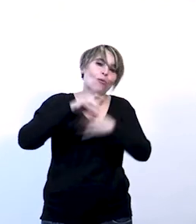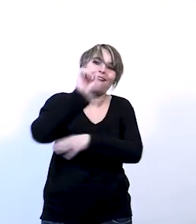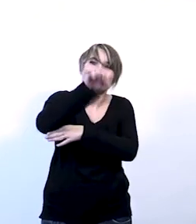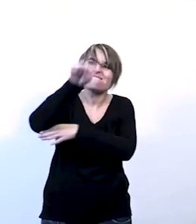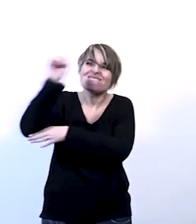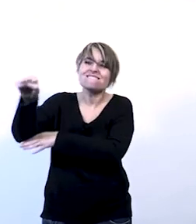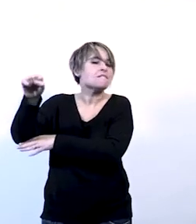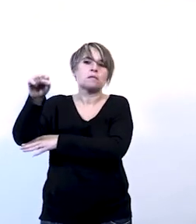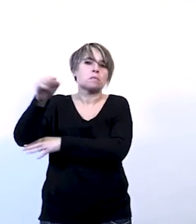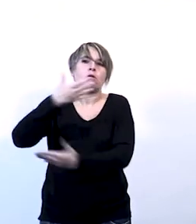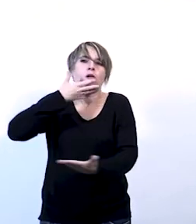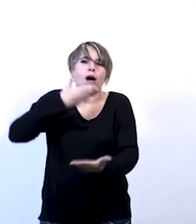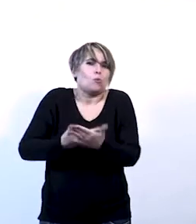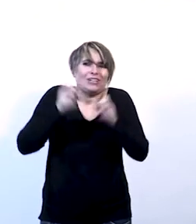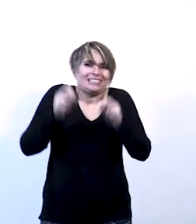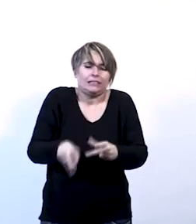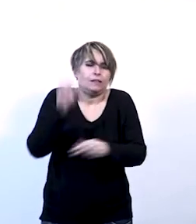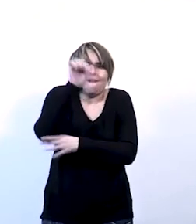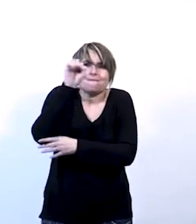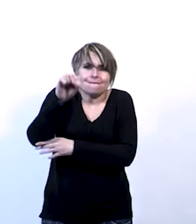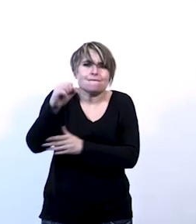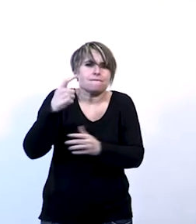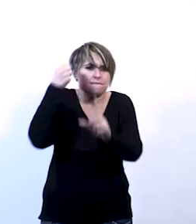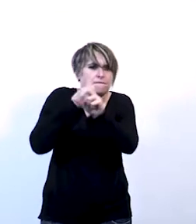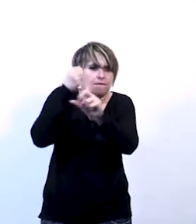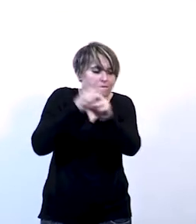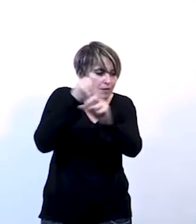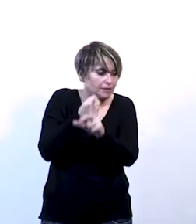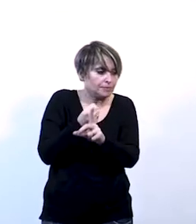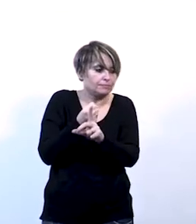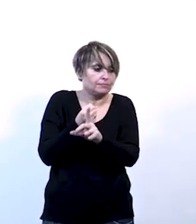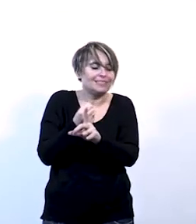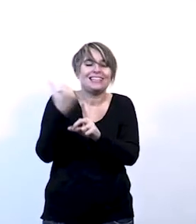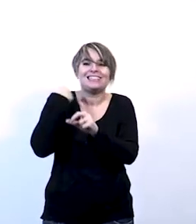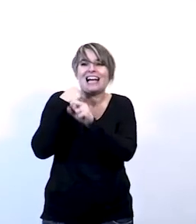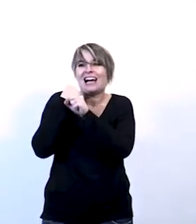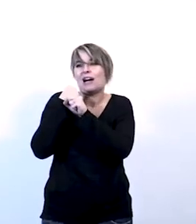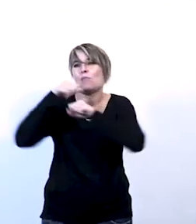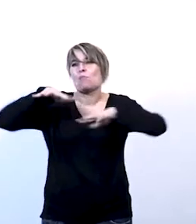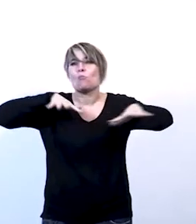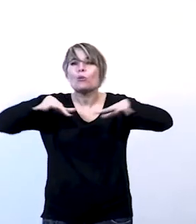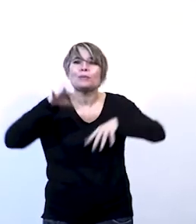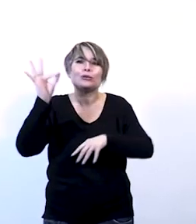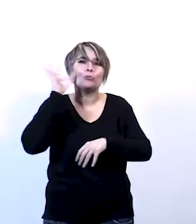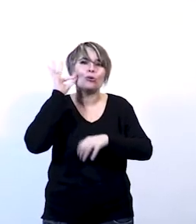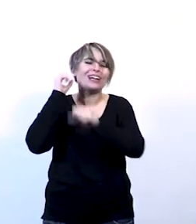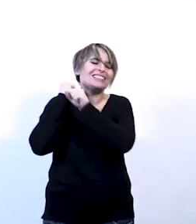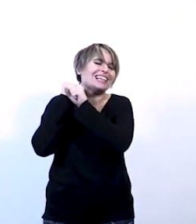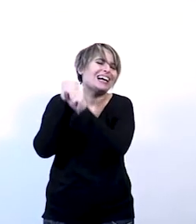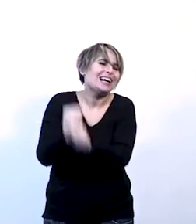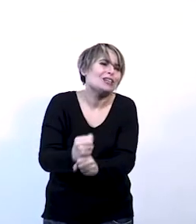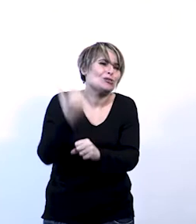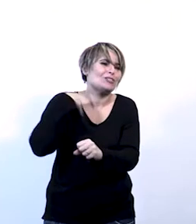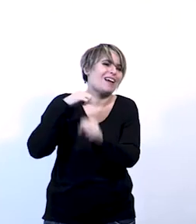aburrirnos, porque una de las cosas nos dicen, tienen años este movimiento de mujeres, cuando nos critican, dice, es que